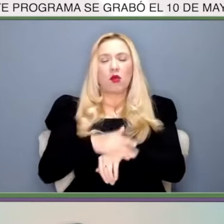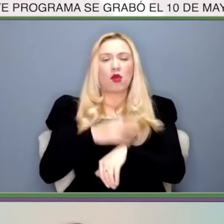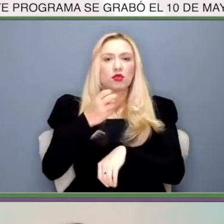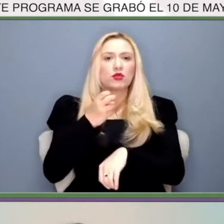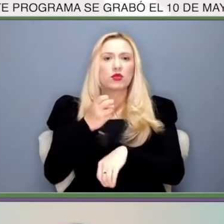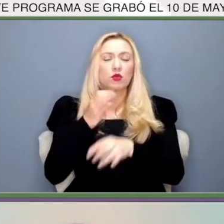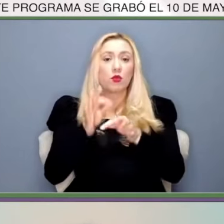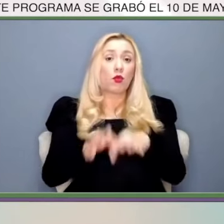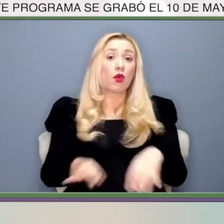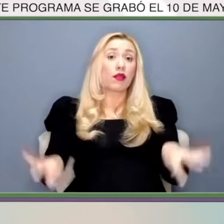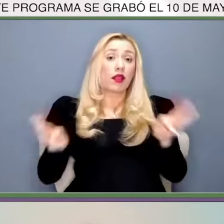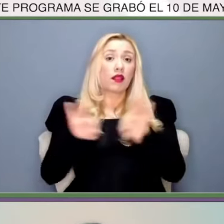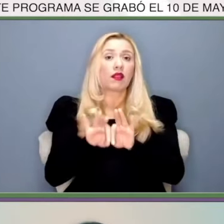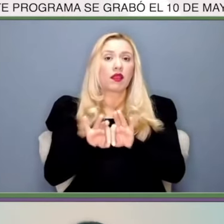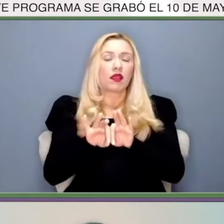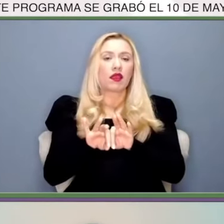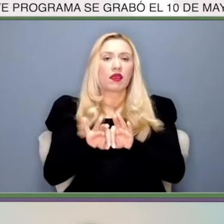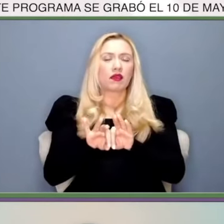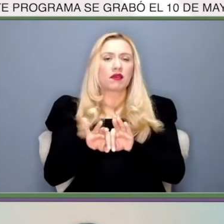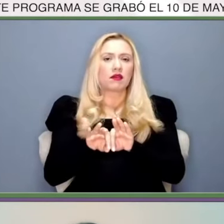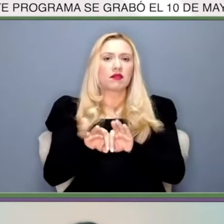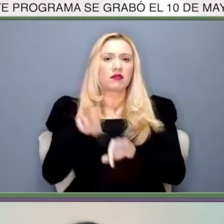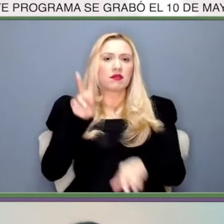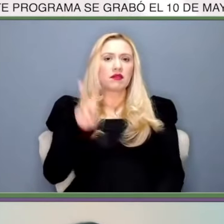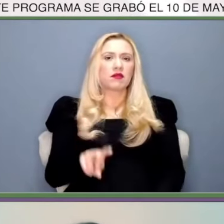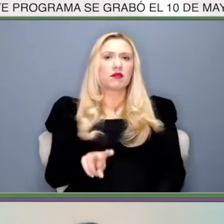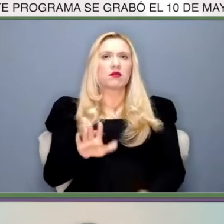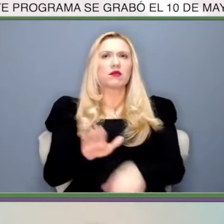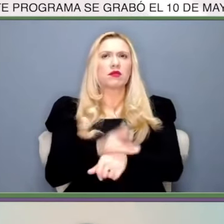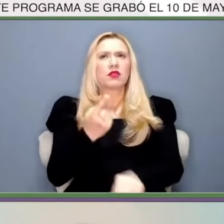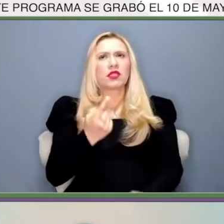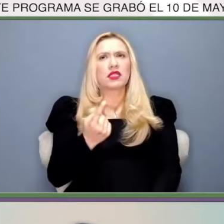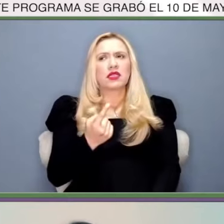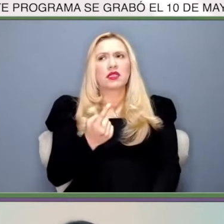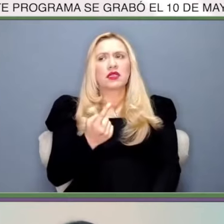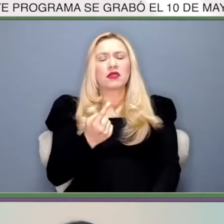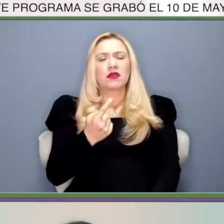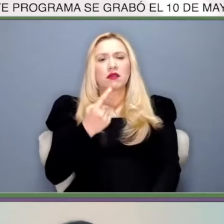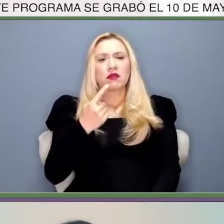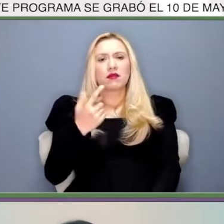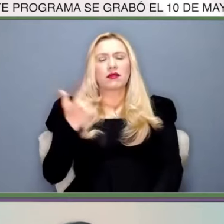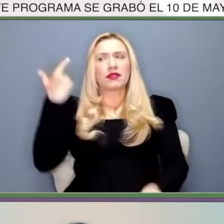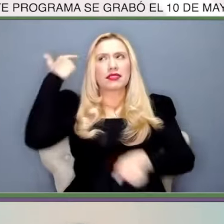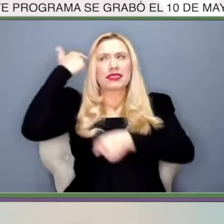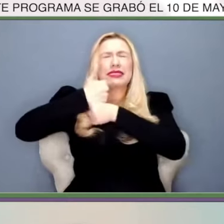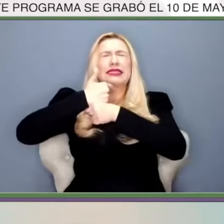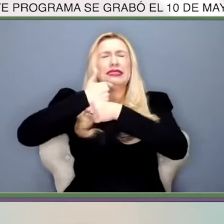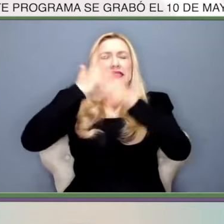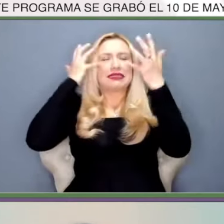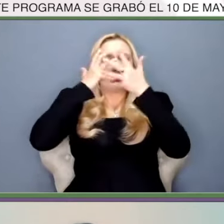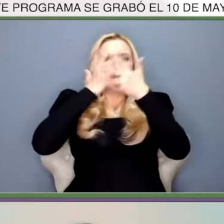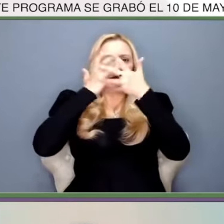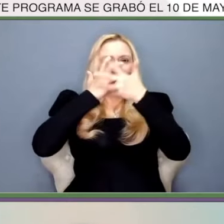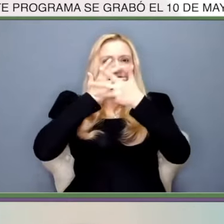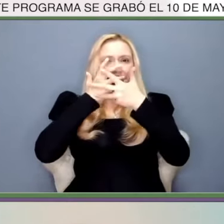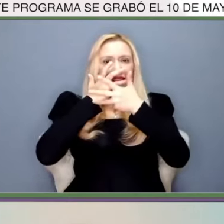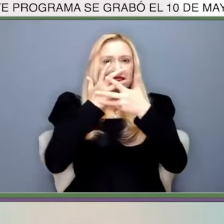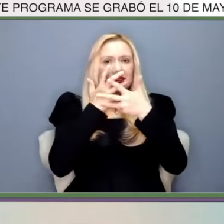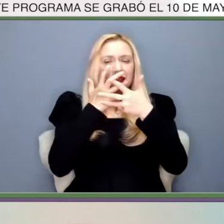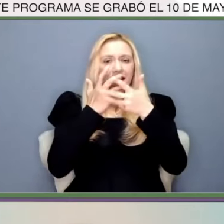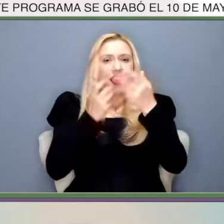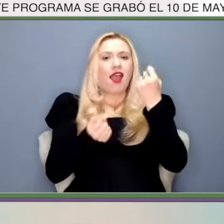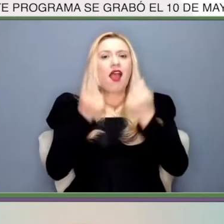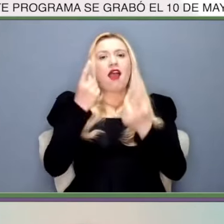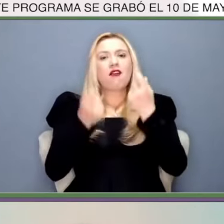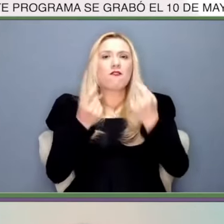que esta parte es muy importante porque eran descubiertos, por así decirlo. Algunos